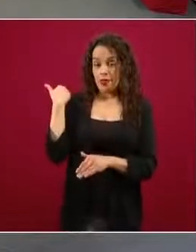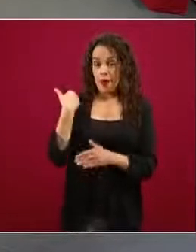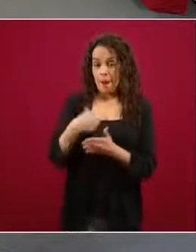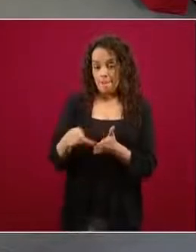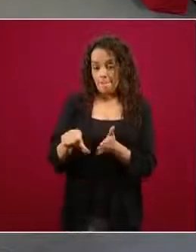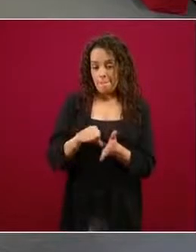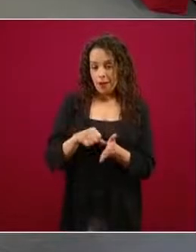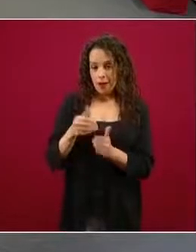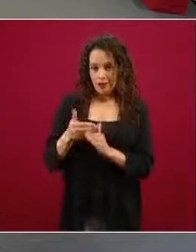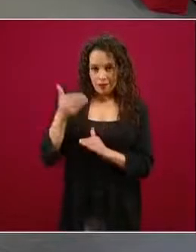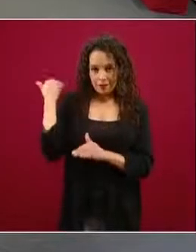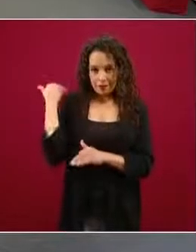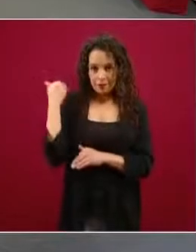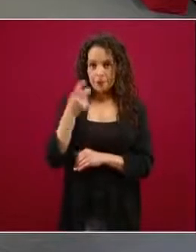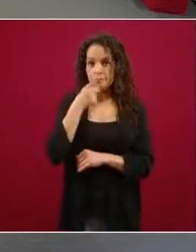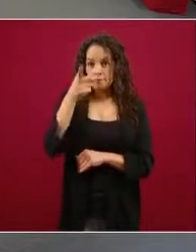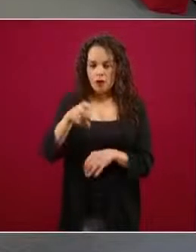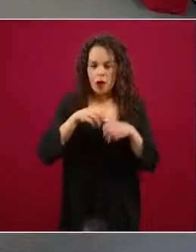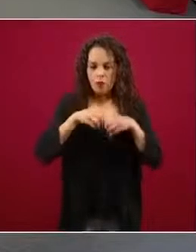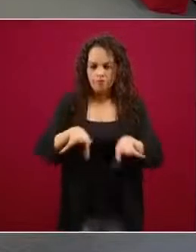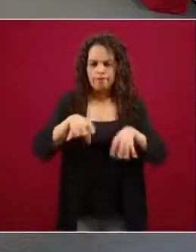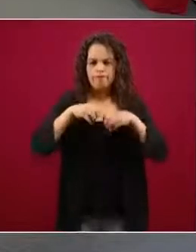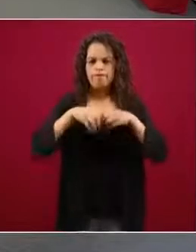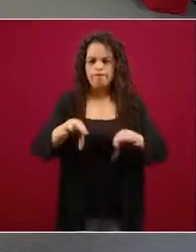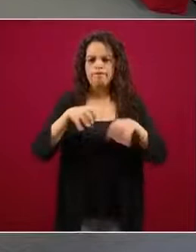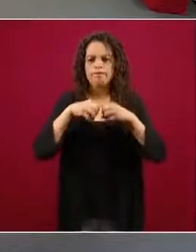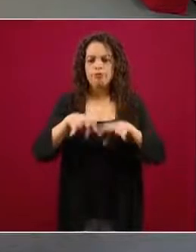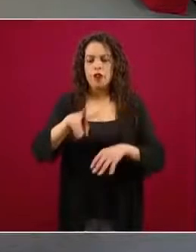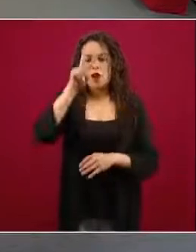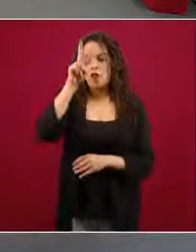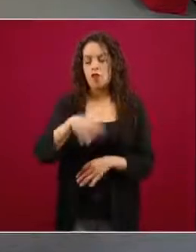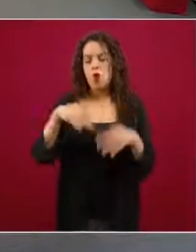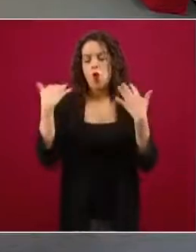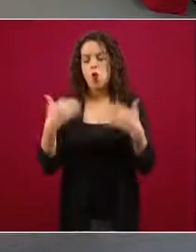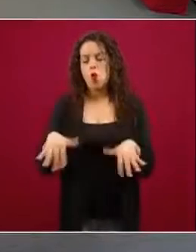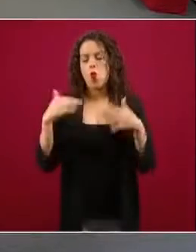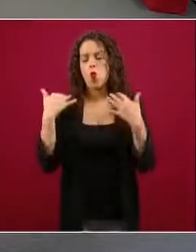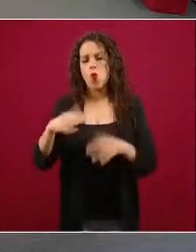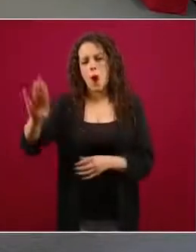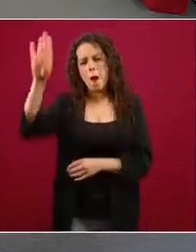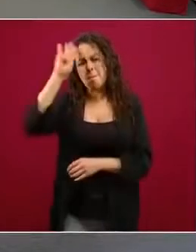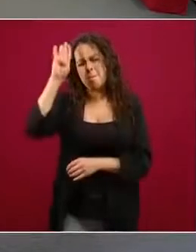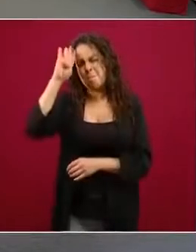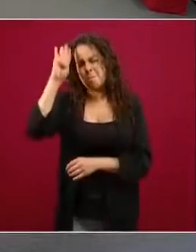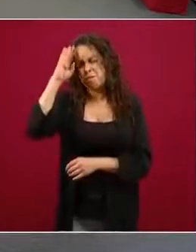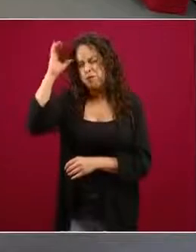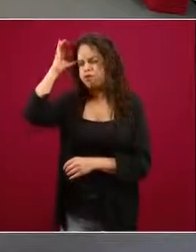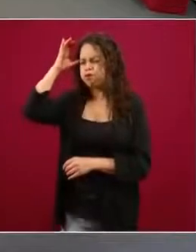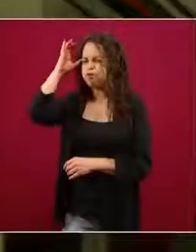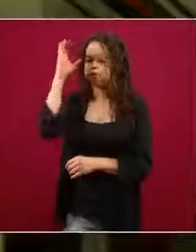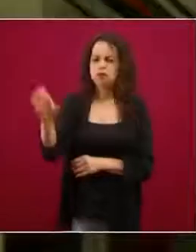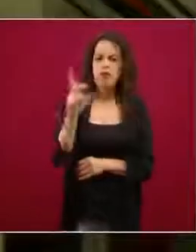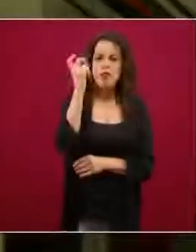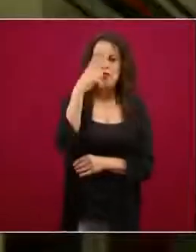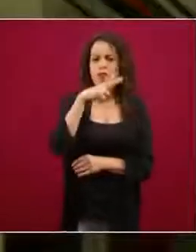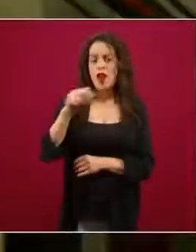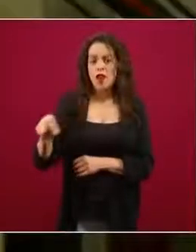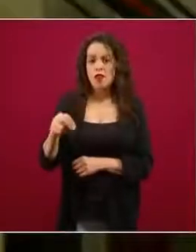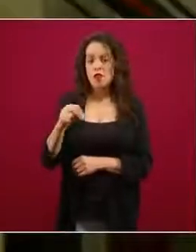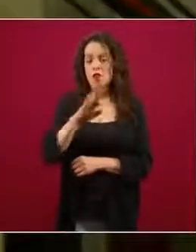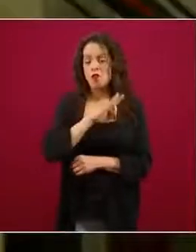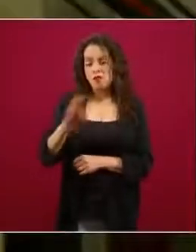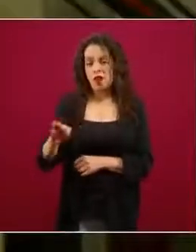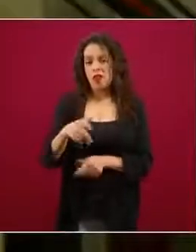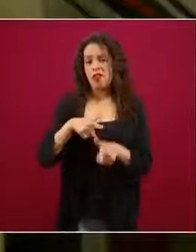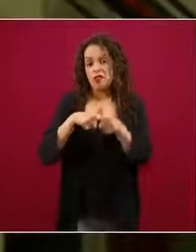algunos medios reconocidos el potencial daño profundo que puede tener y tal vez hasta permanente. Entonces, no sé